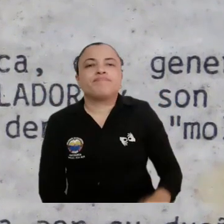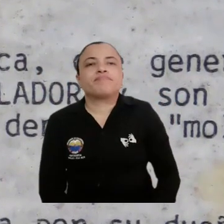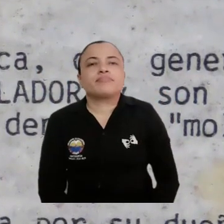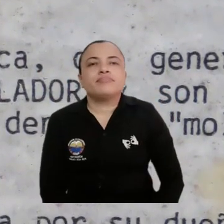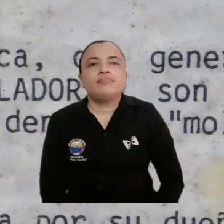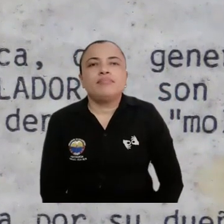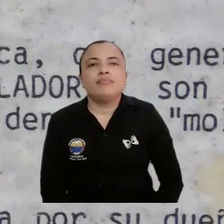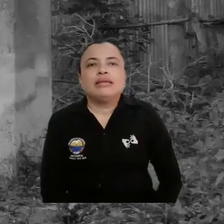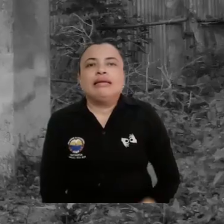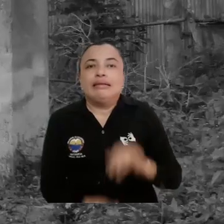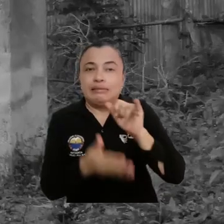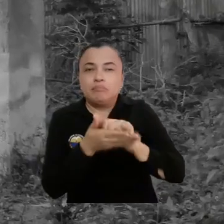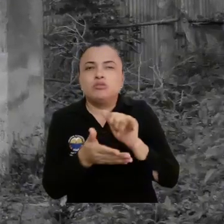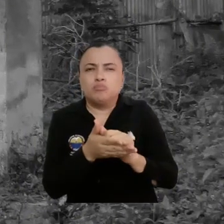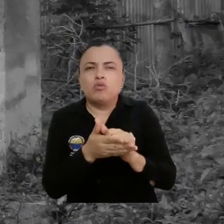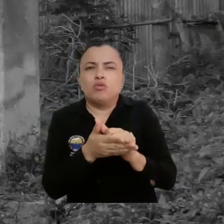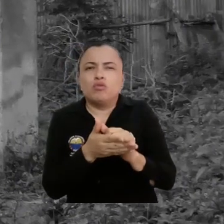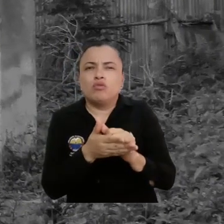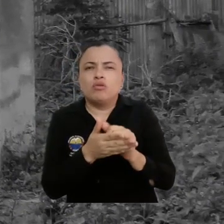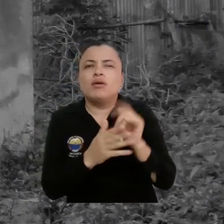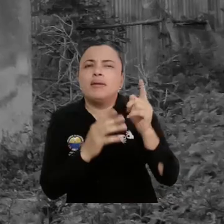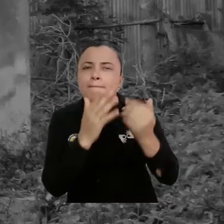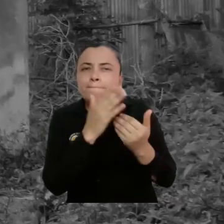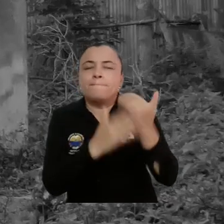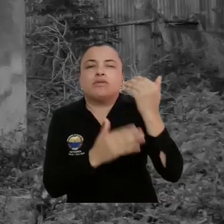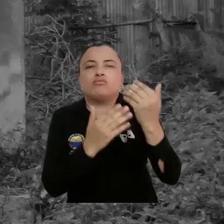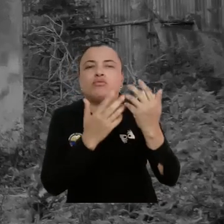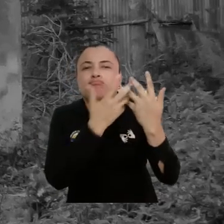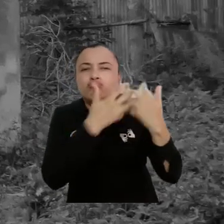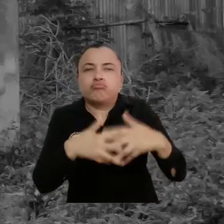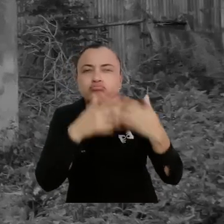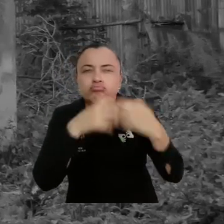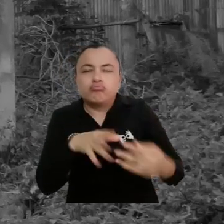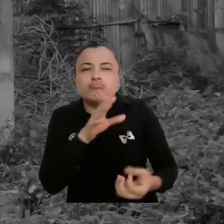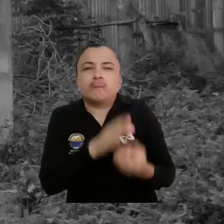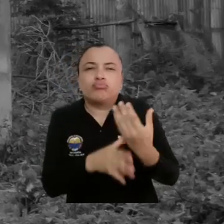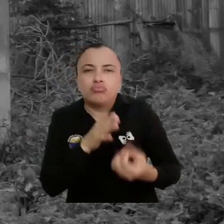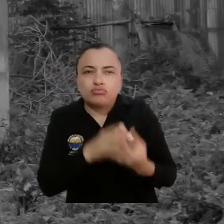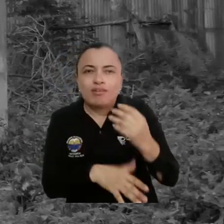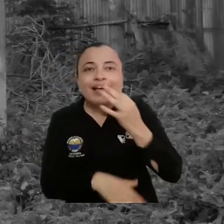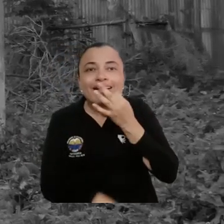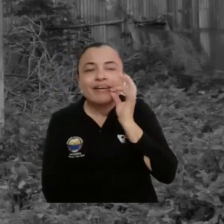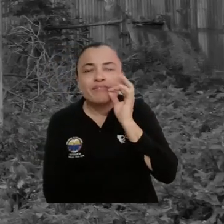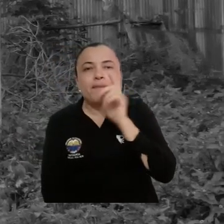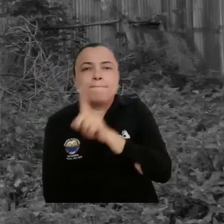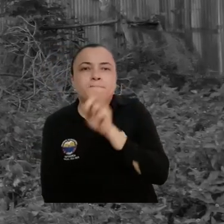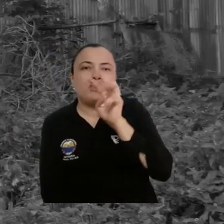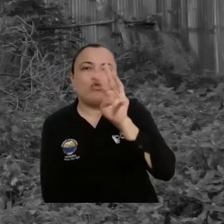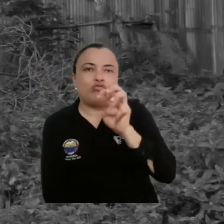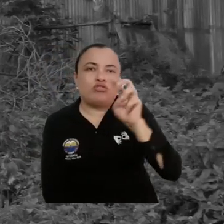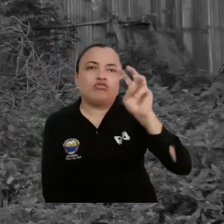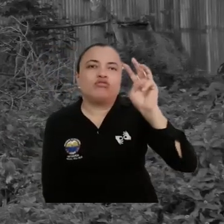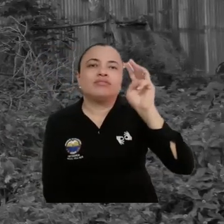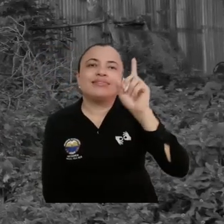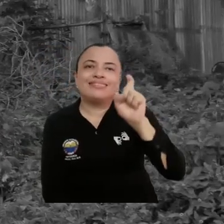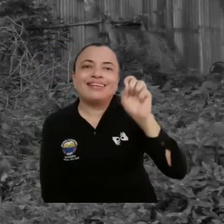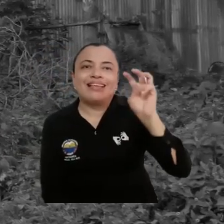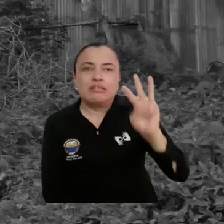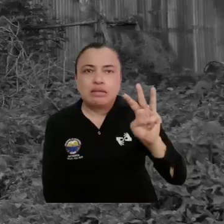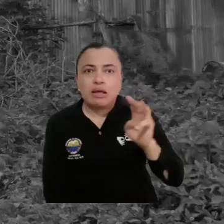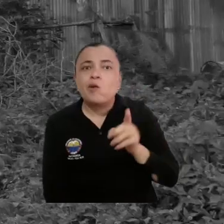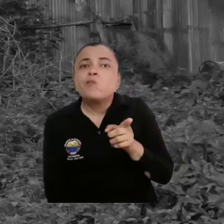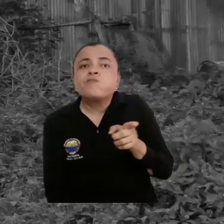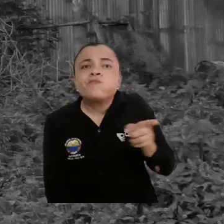Porque allá se empezó a producir café en 1863, pero ya estaba sembrado. Resulta